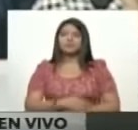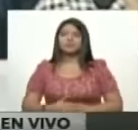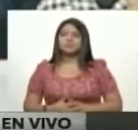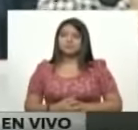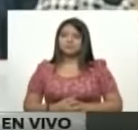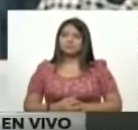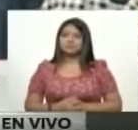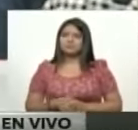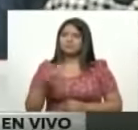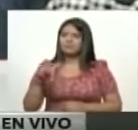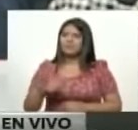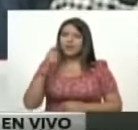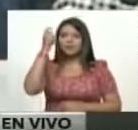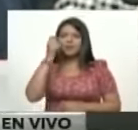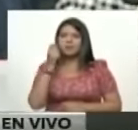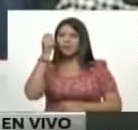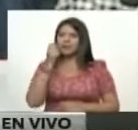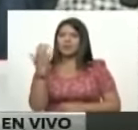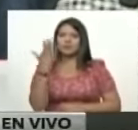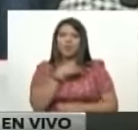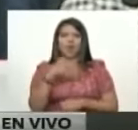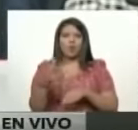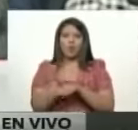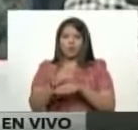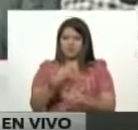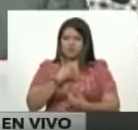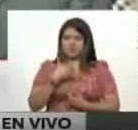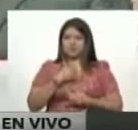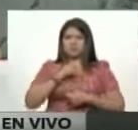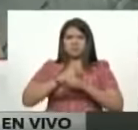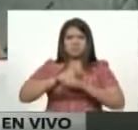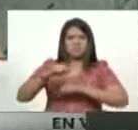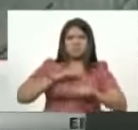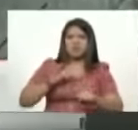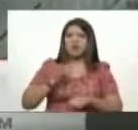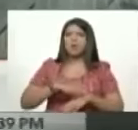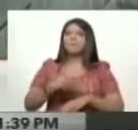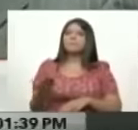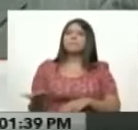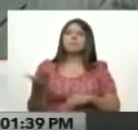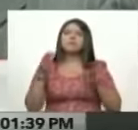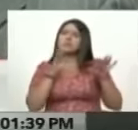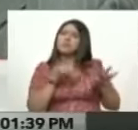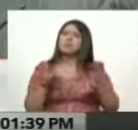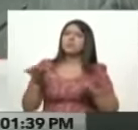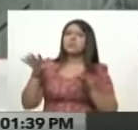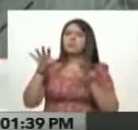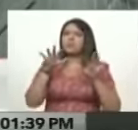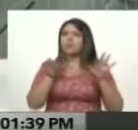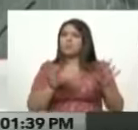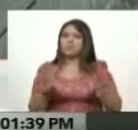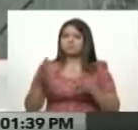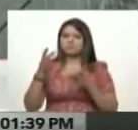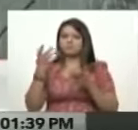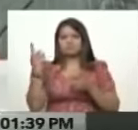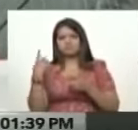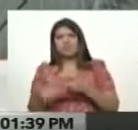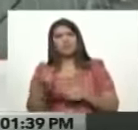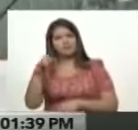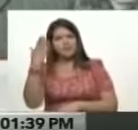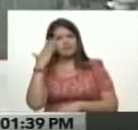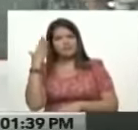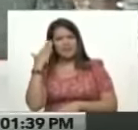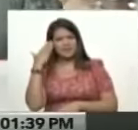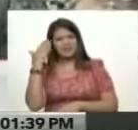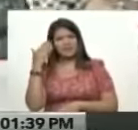de un parlamento que no se gobierna a sí mismo porque se maneja como la rocola, y ustedes saben que la